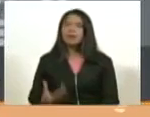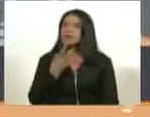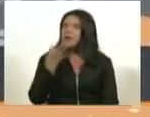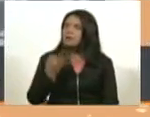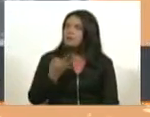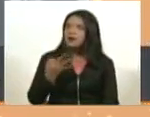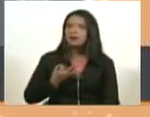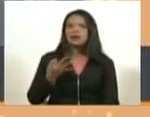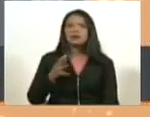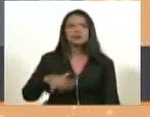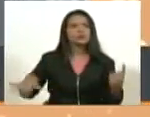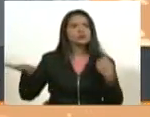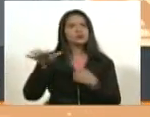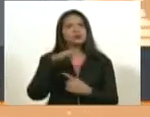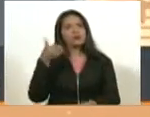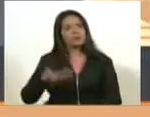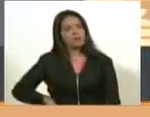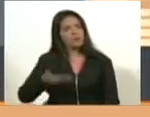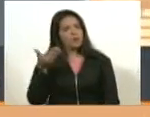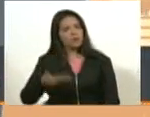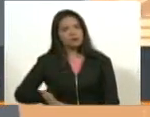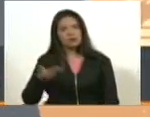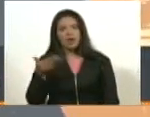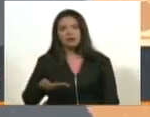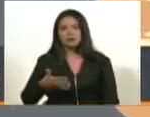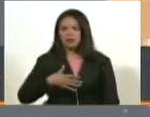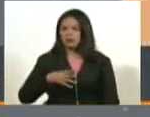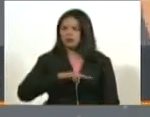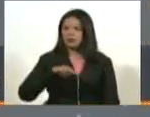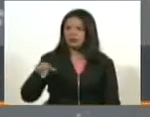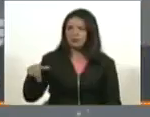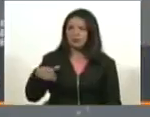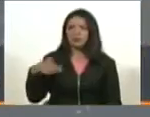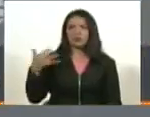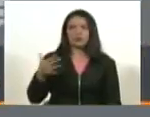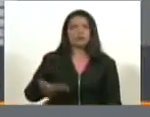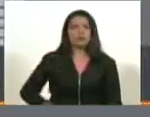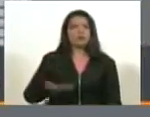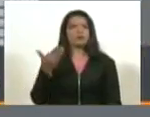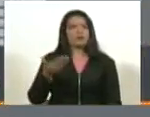verdaderamente importante desde nuestro punto de vista y trascendente.